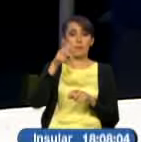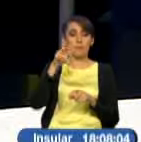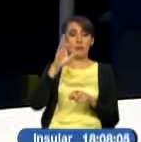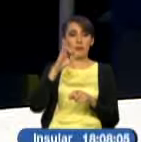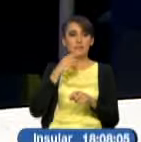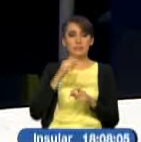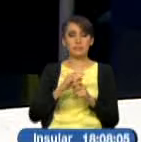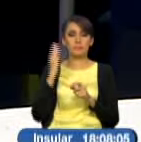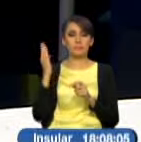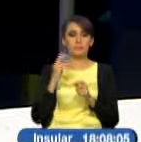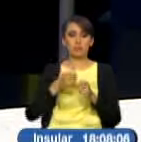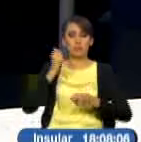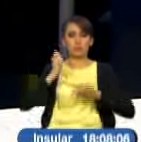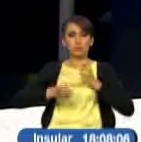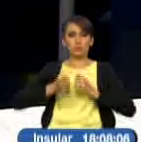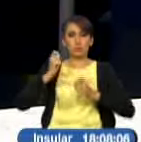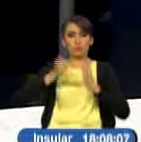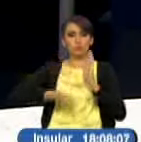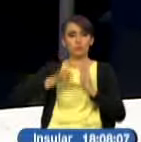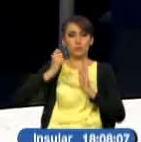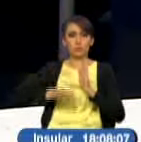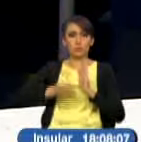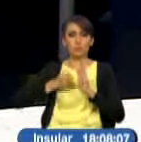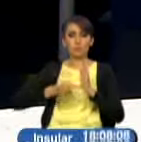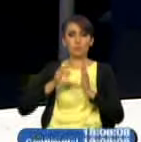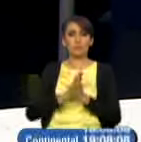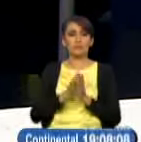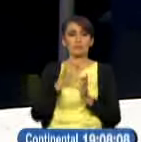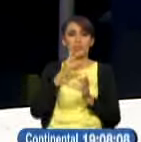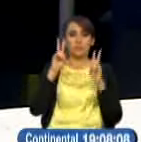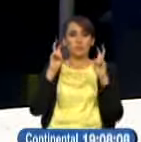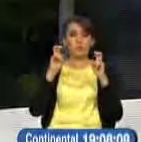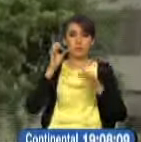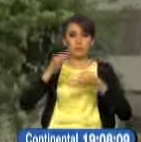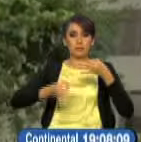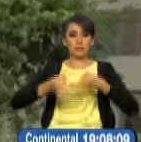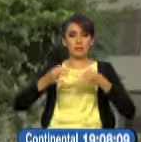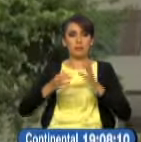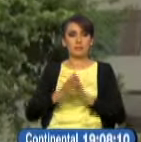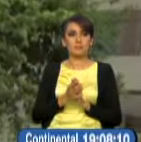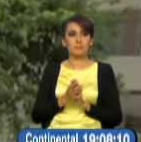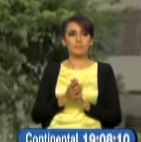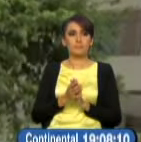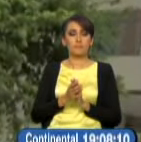perjuicios. El fiscal general de la Nación, Galo Chiriboga, se refirió a este tema.